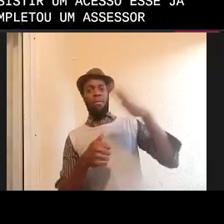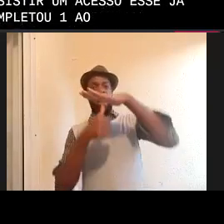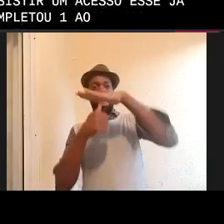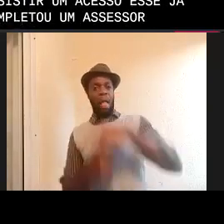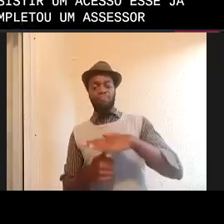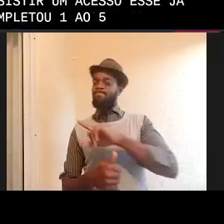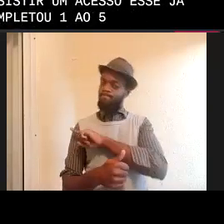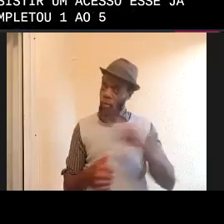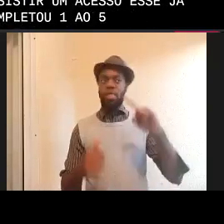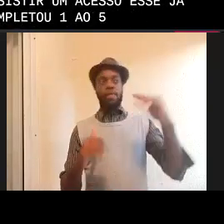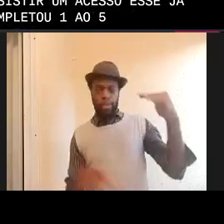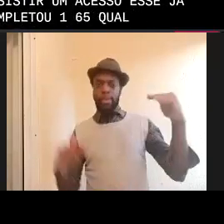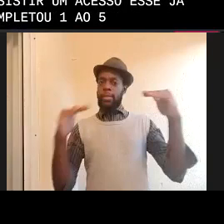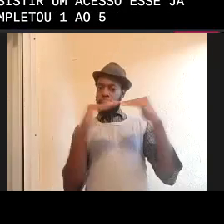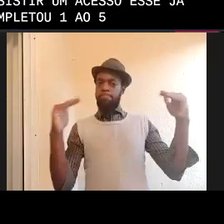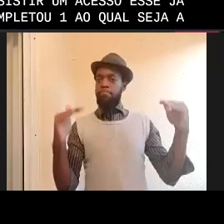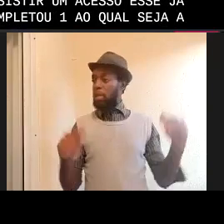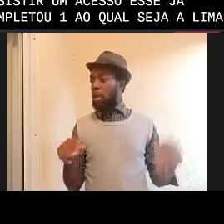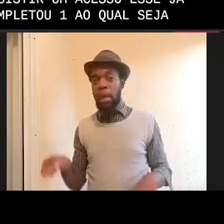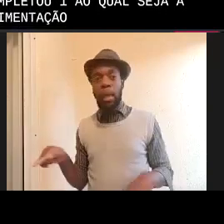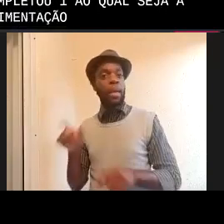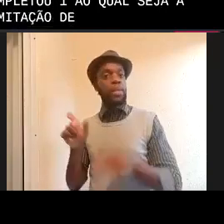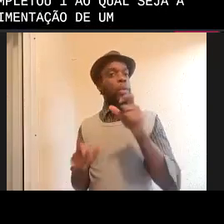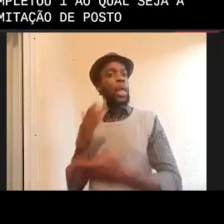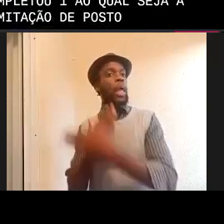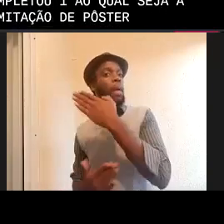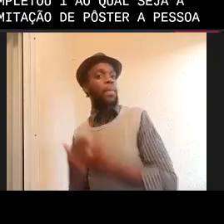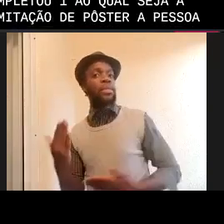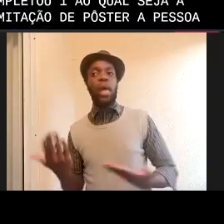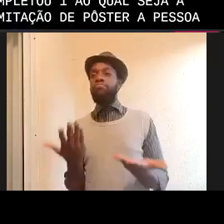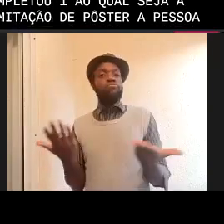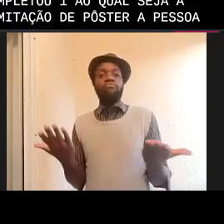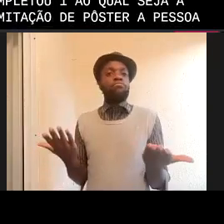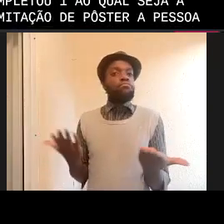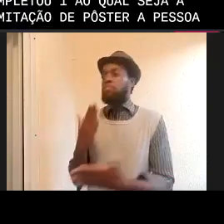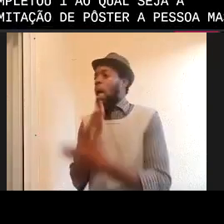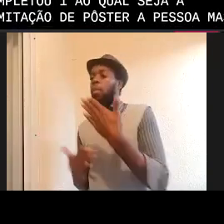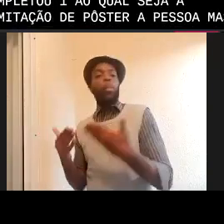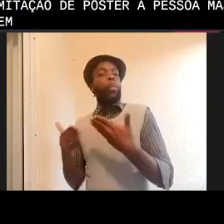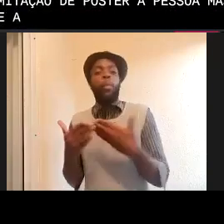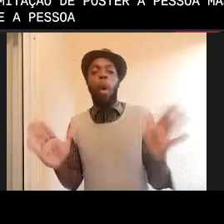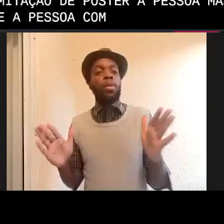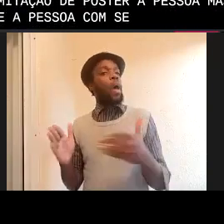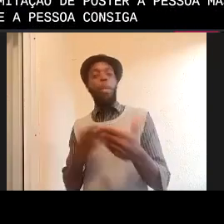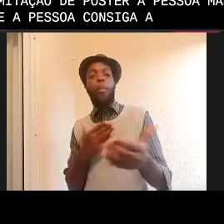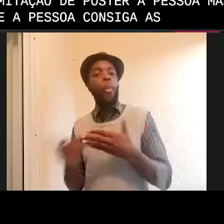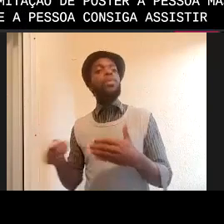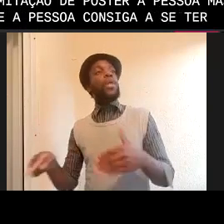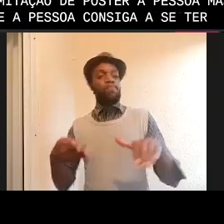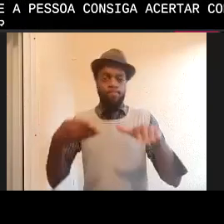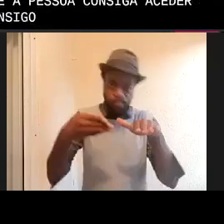cuál sea la limitante de la persona, pueda acceder con seguridad y